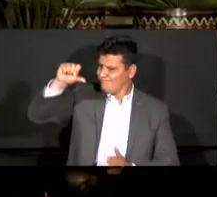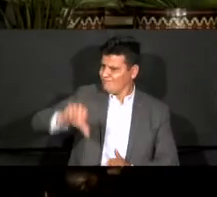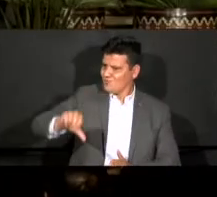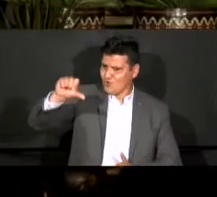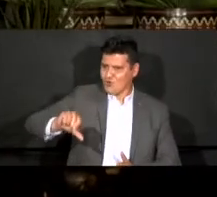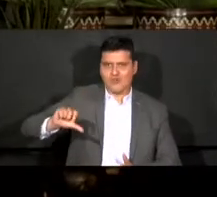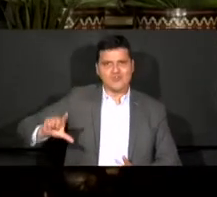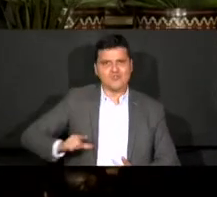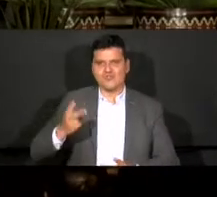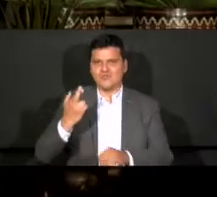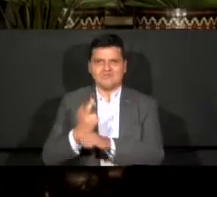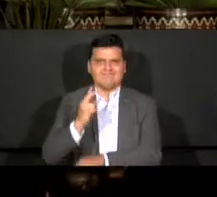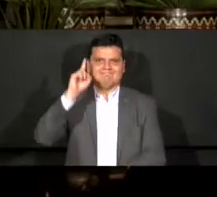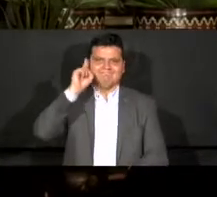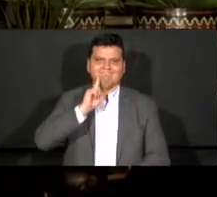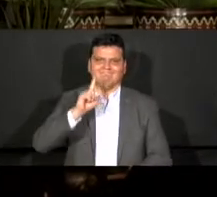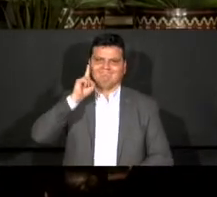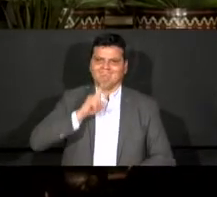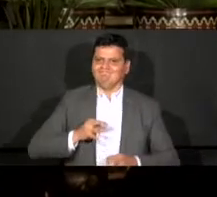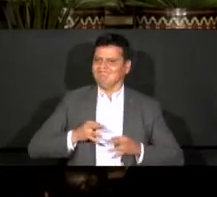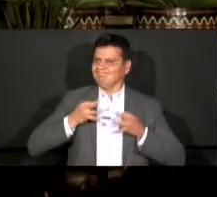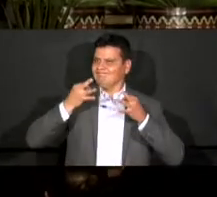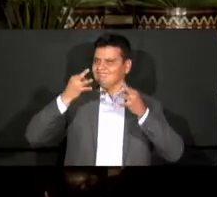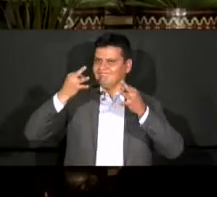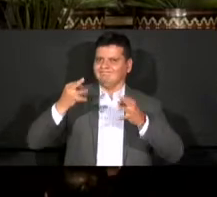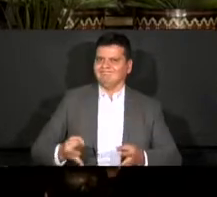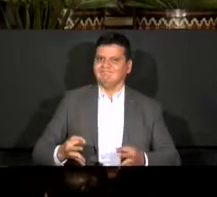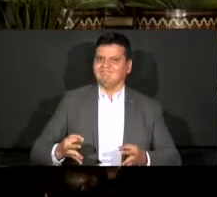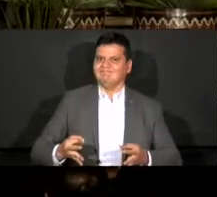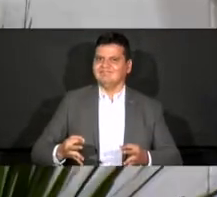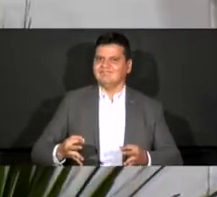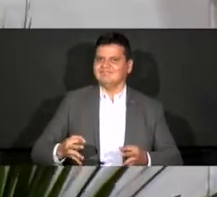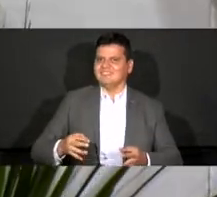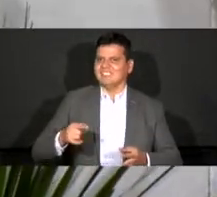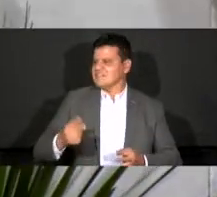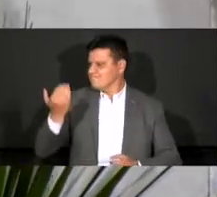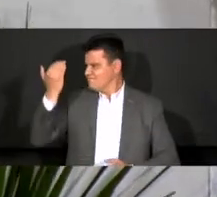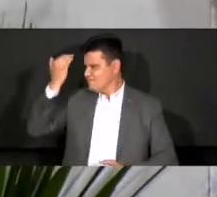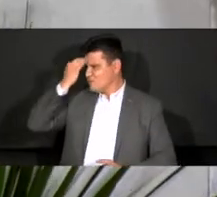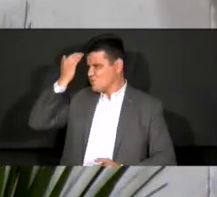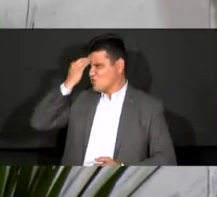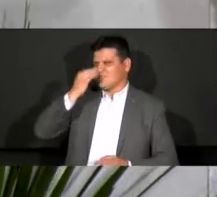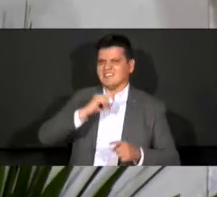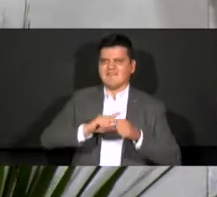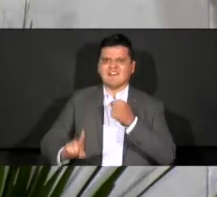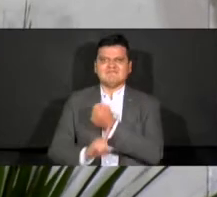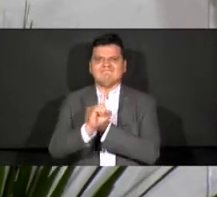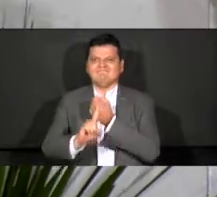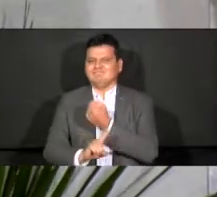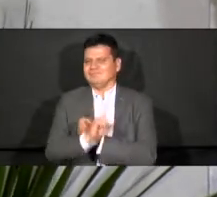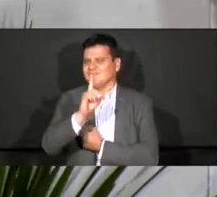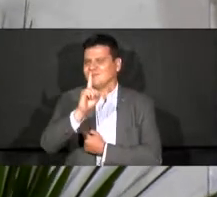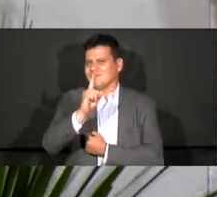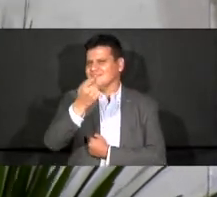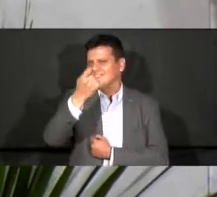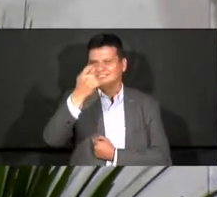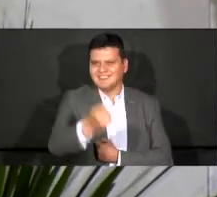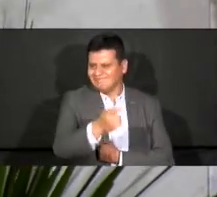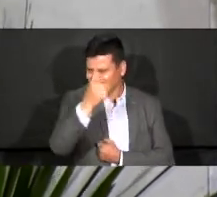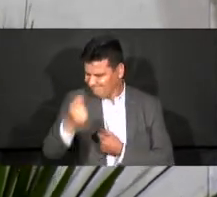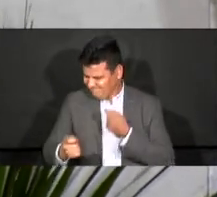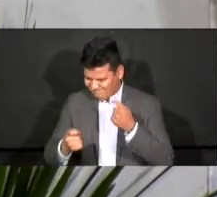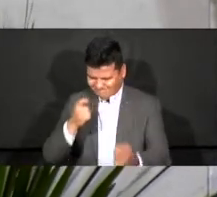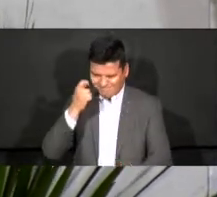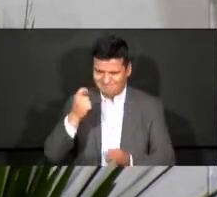gobernadora. Hoy Chihuahua tiene una gobernadora conocedora de la compleja situación en la que se